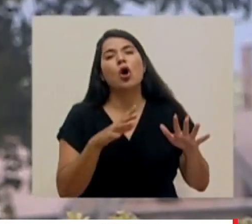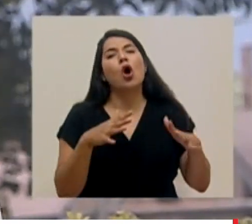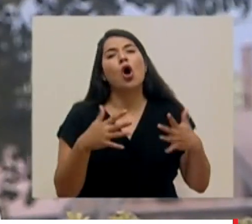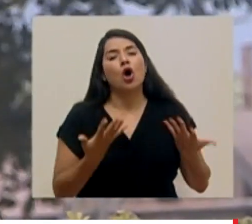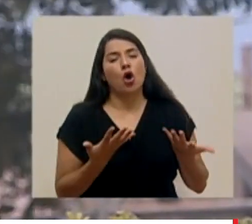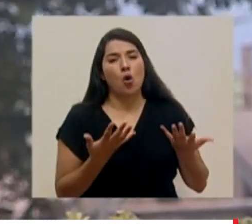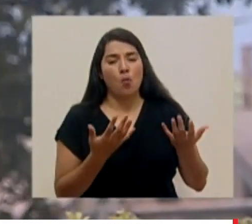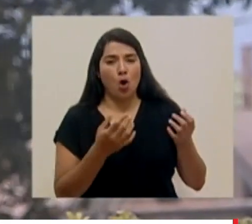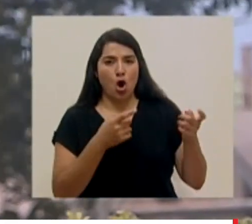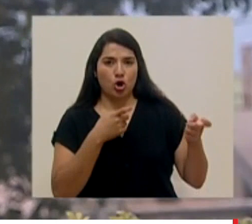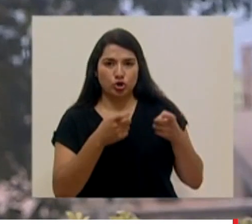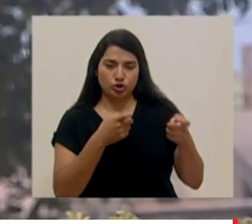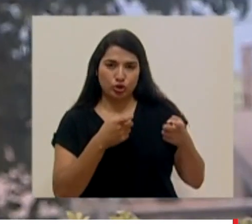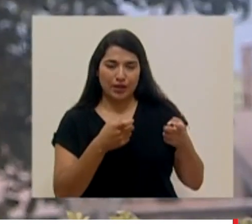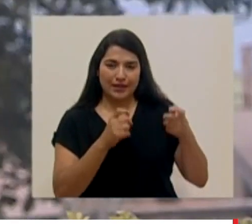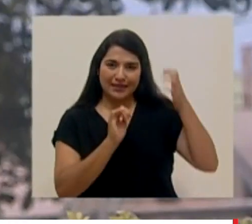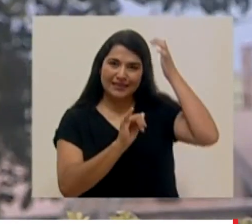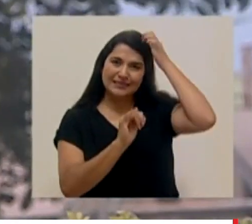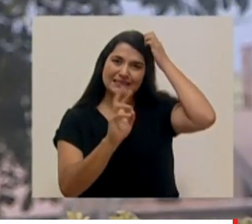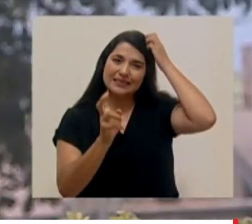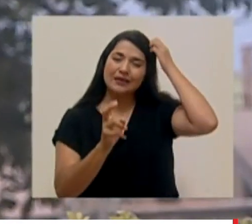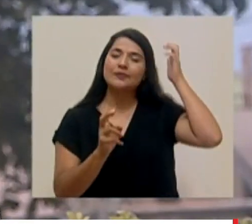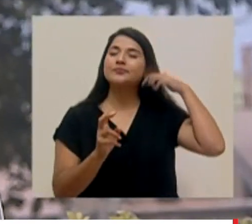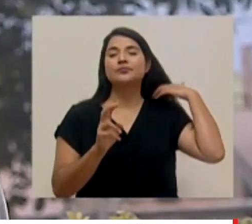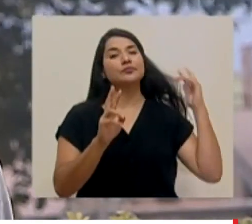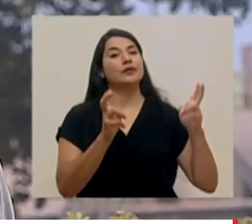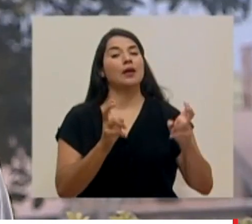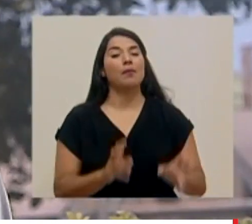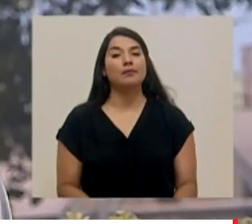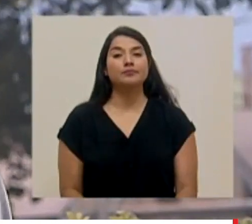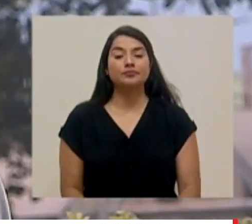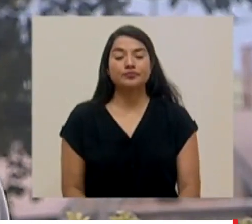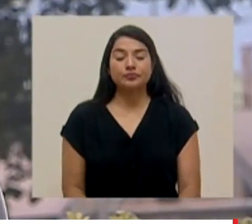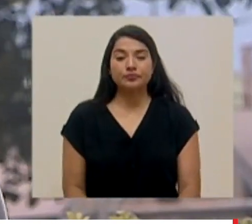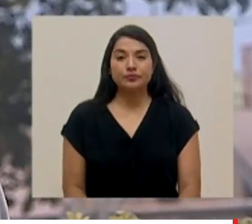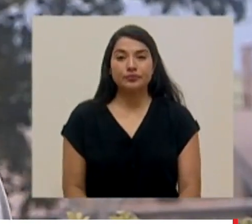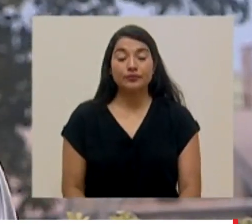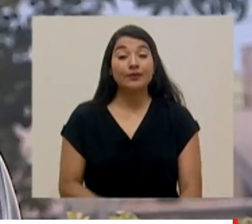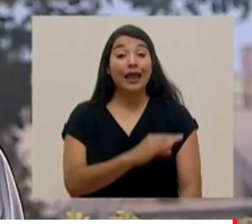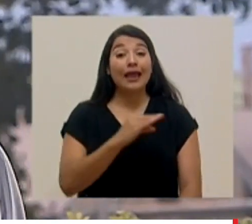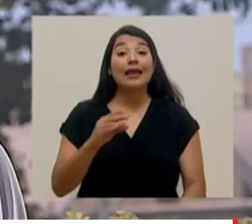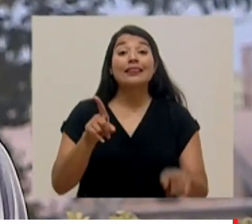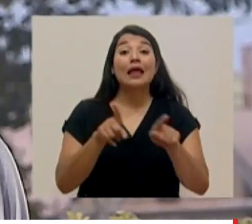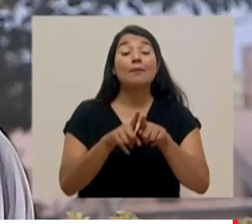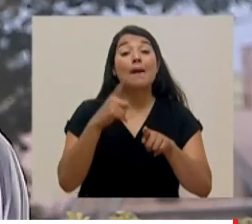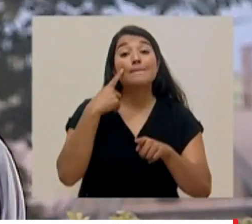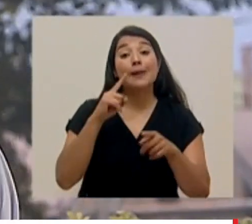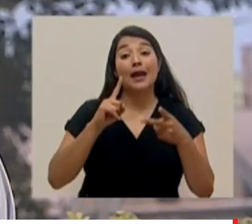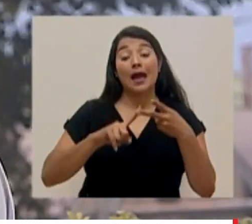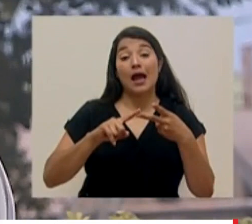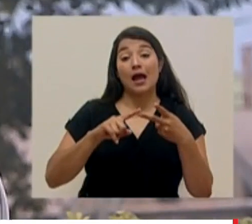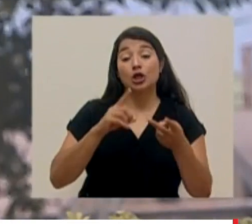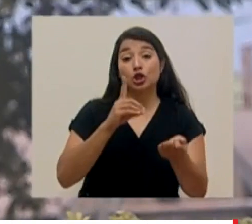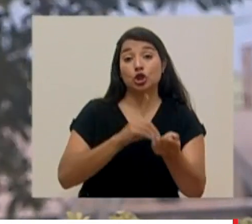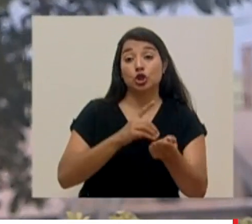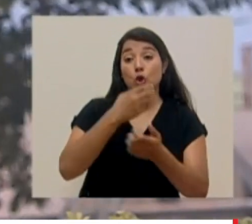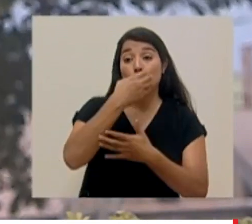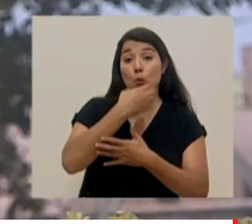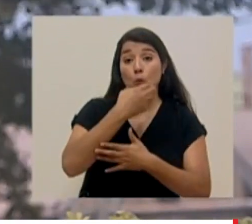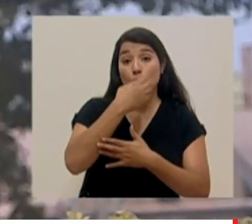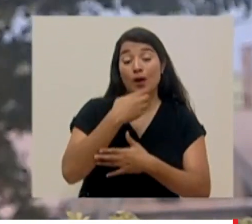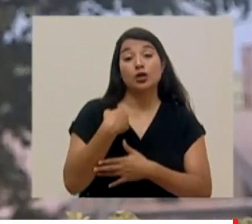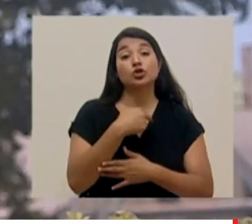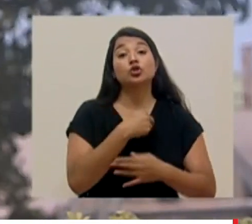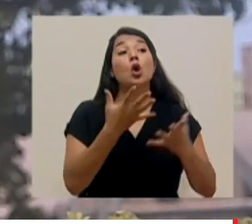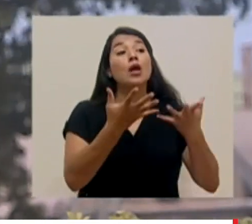¿Cómo van a manejar eso en ese caso? Y también para don Román, nosotros queríamos preguntarle